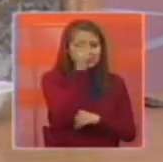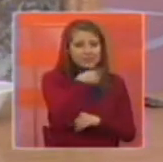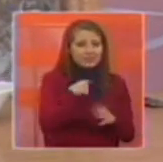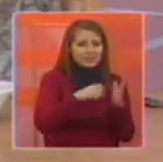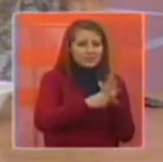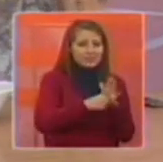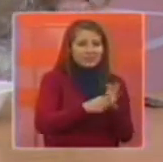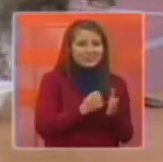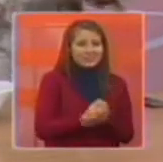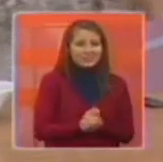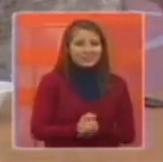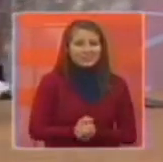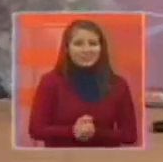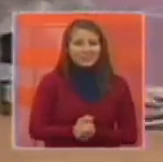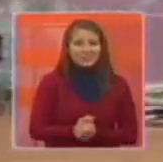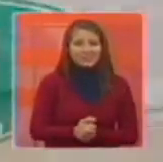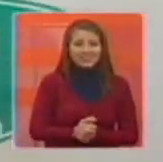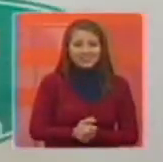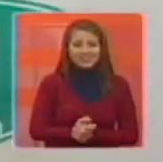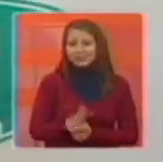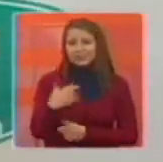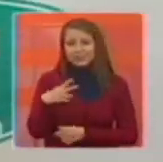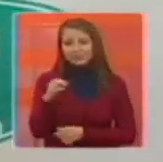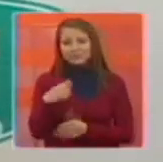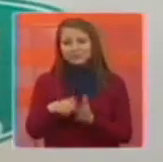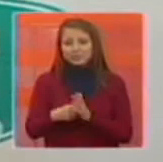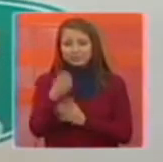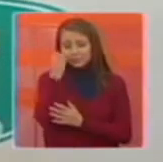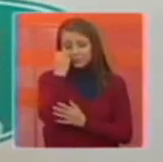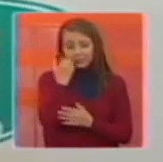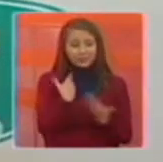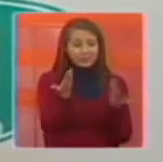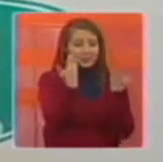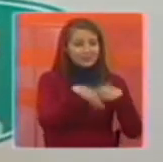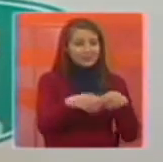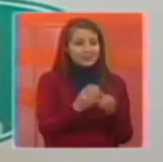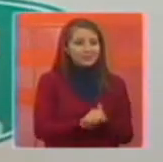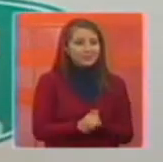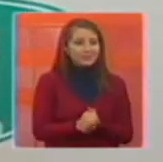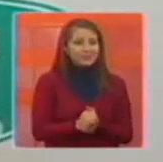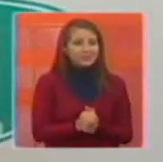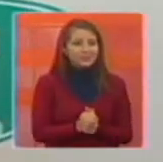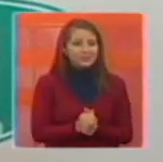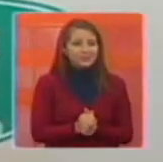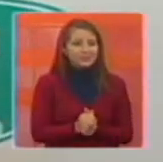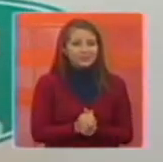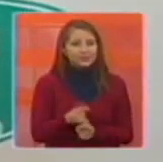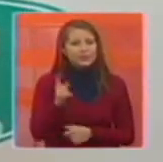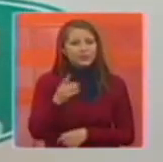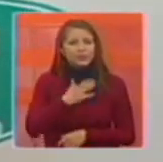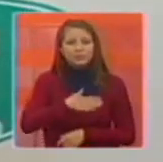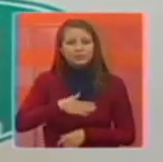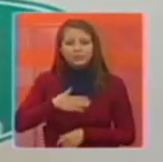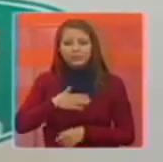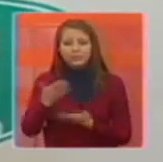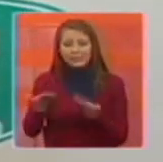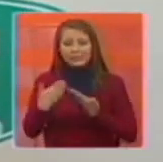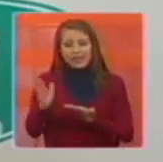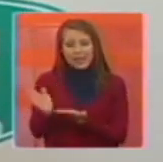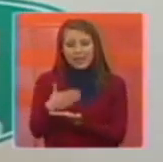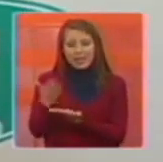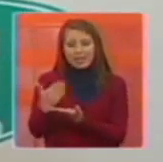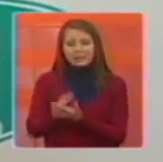claro. No quiero hacer. Me voy a despedir, nos vamos muchísimas a dar una pausita. Muchísimas gracias, oiga, por favor, ¿me puede regalar una